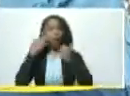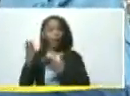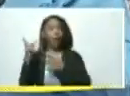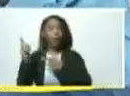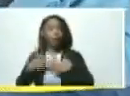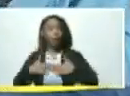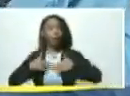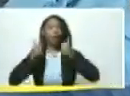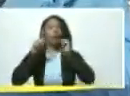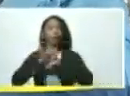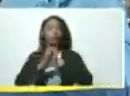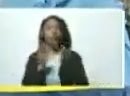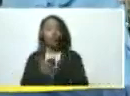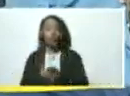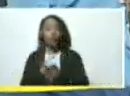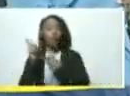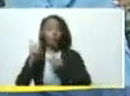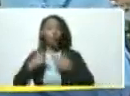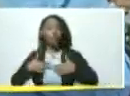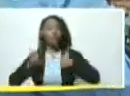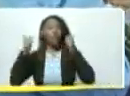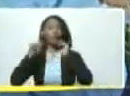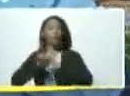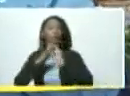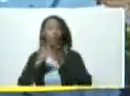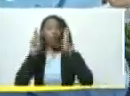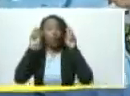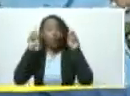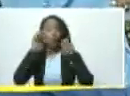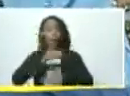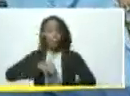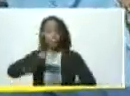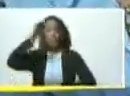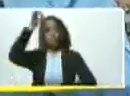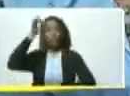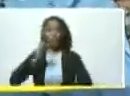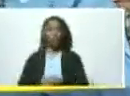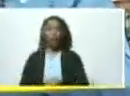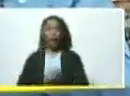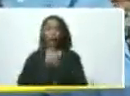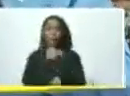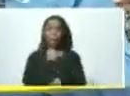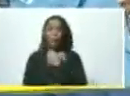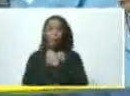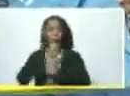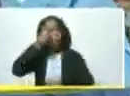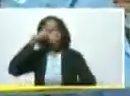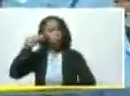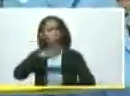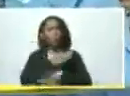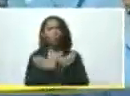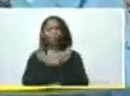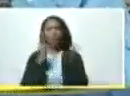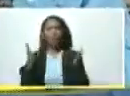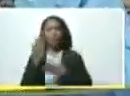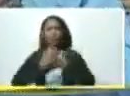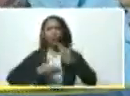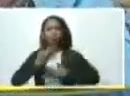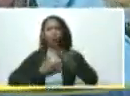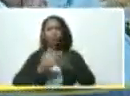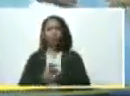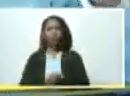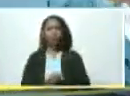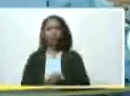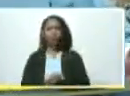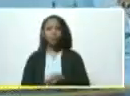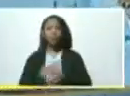José. Sí. Es lo que va a salvar al mundo, la nueva espiritualidad. El amor entre los pueblos, la solidaridad, la cooperación. Es